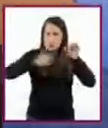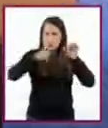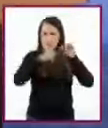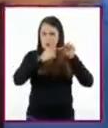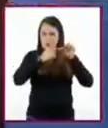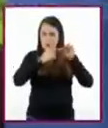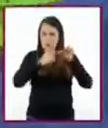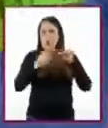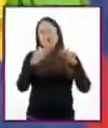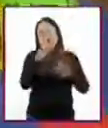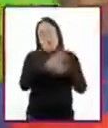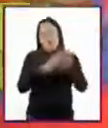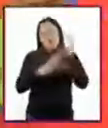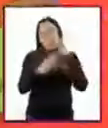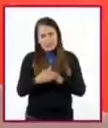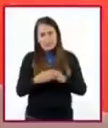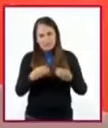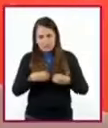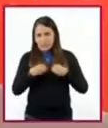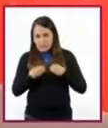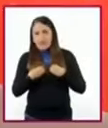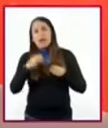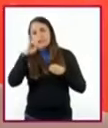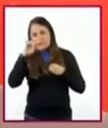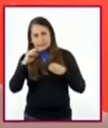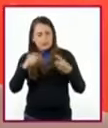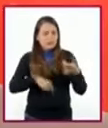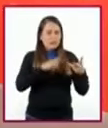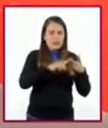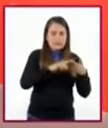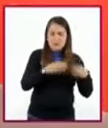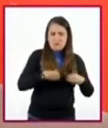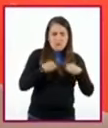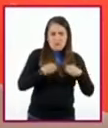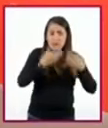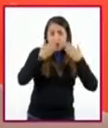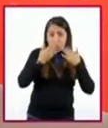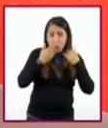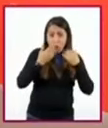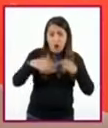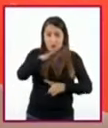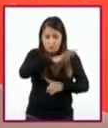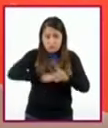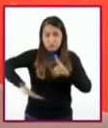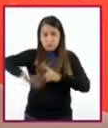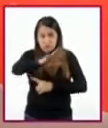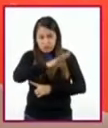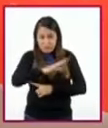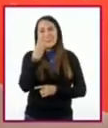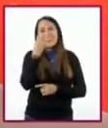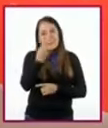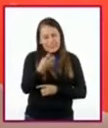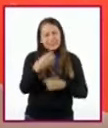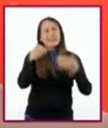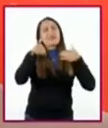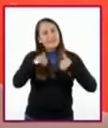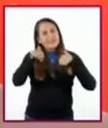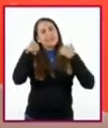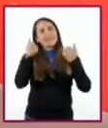bióticos y abióticos en un ecosistema. Claro, y así lograremos comprender